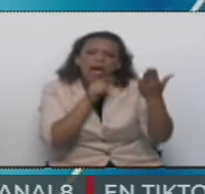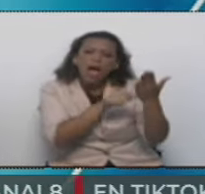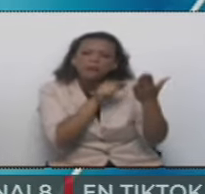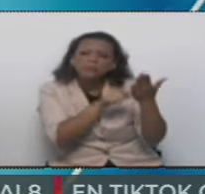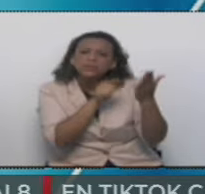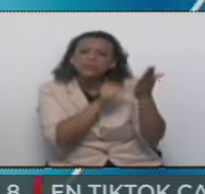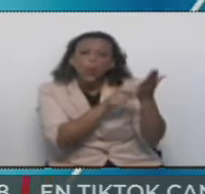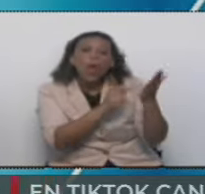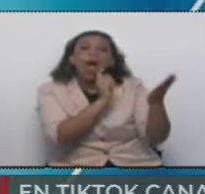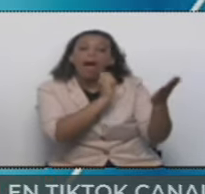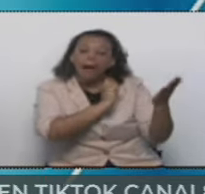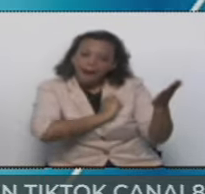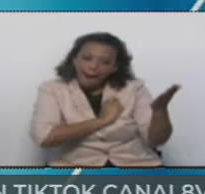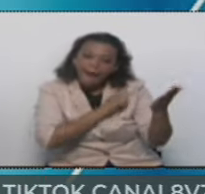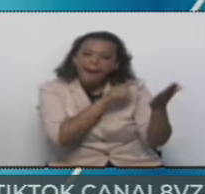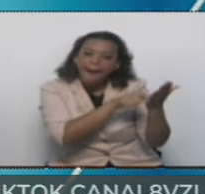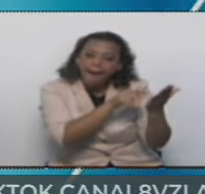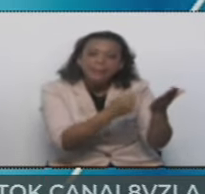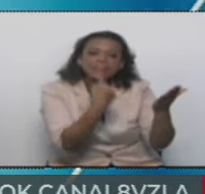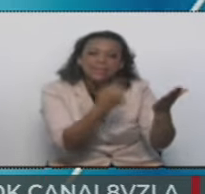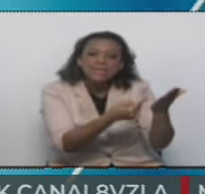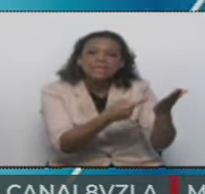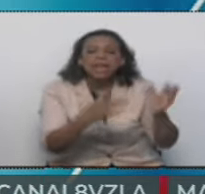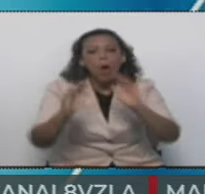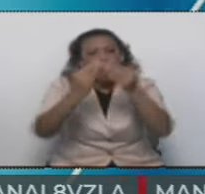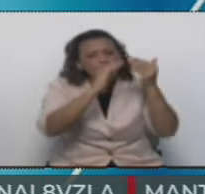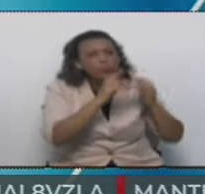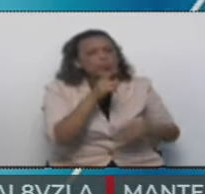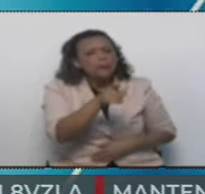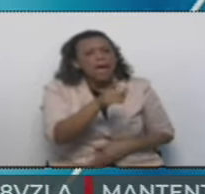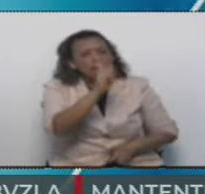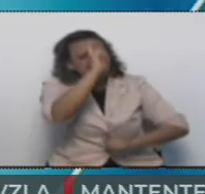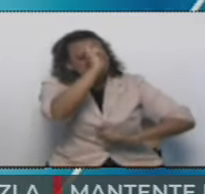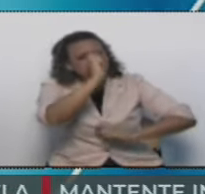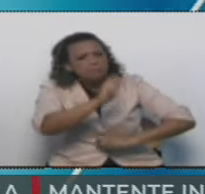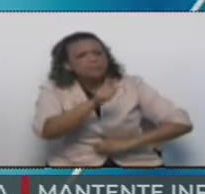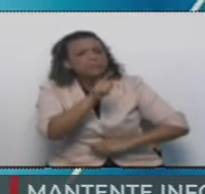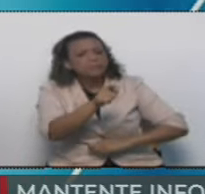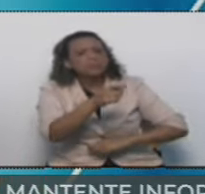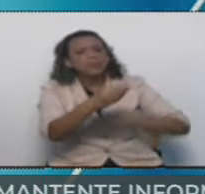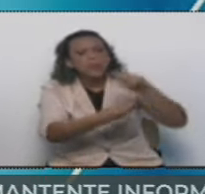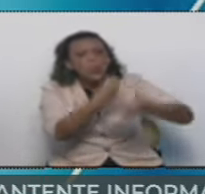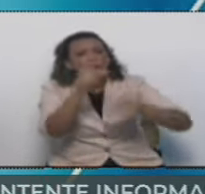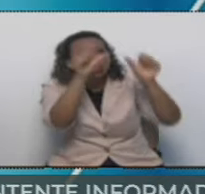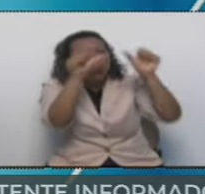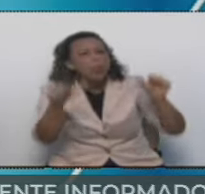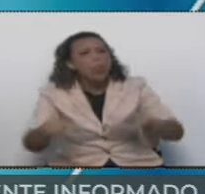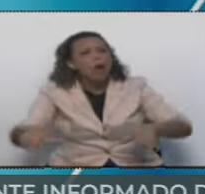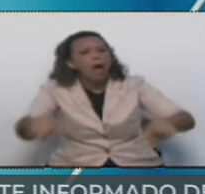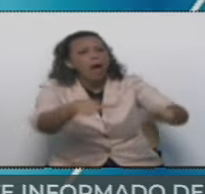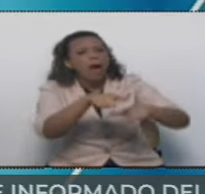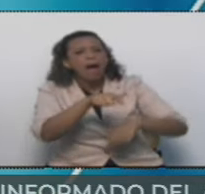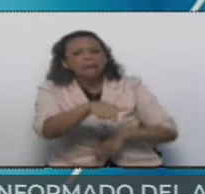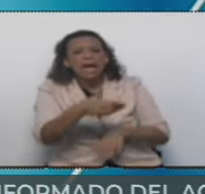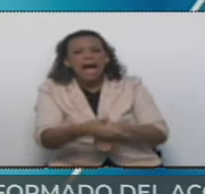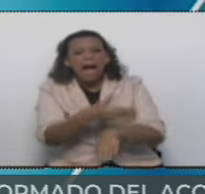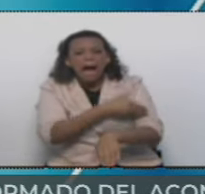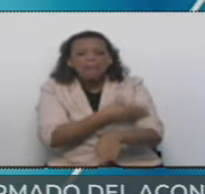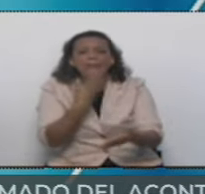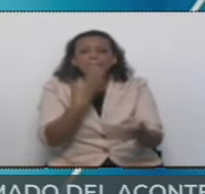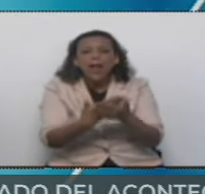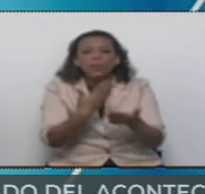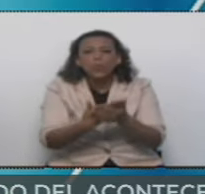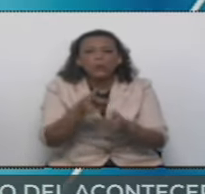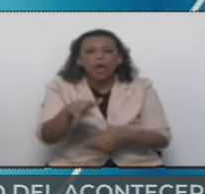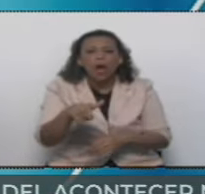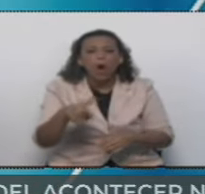que obedezca a la comuna, que obedezca a el circuito comunal, que antes era planteado como